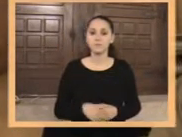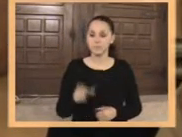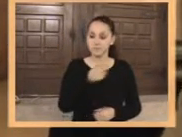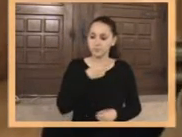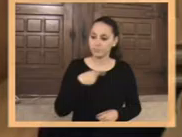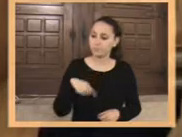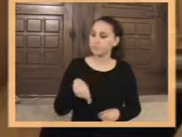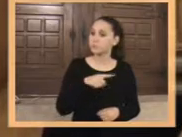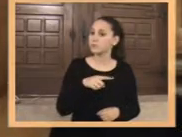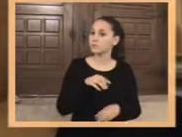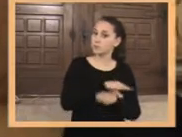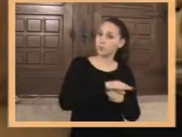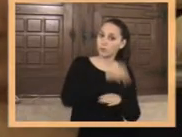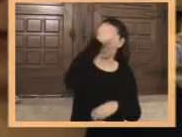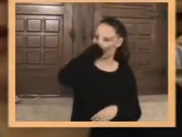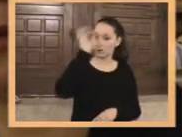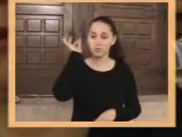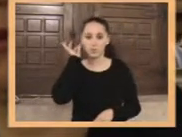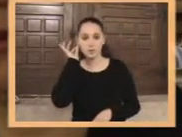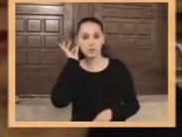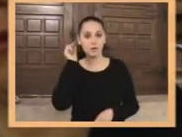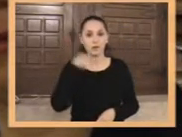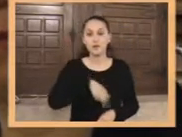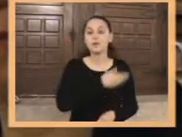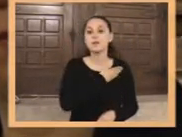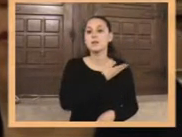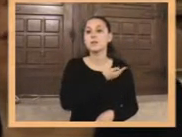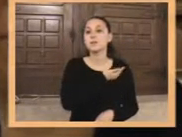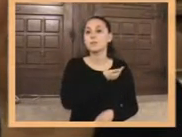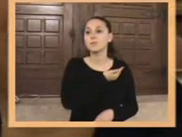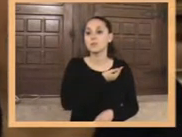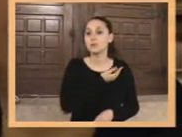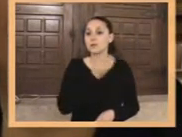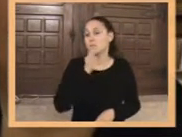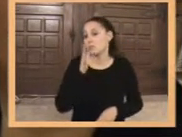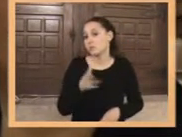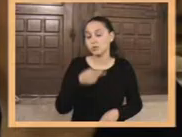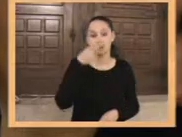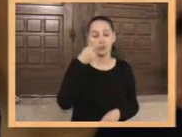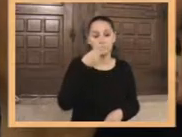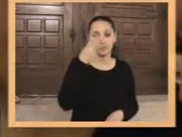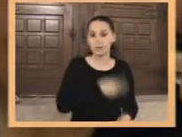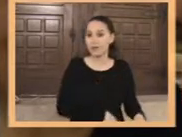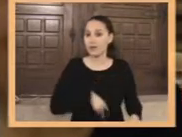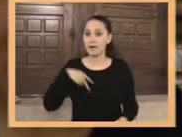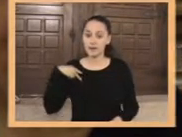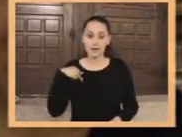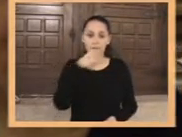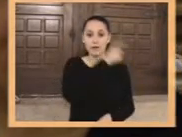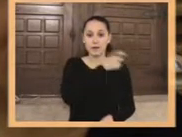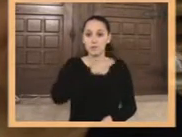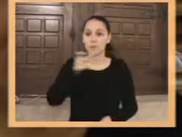nosotras somos concejal y concejala de la ciudadanía de Plasencia y, por lo tanto, nos debemos al interés general de la propia ciudadanía de